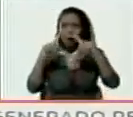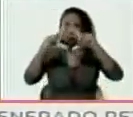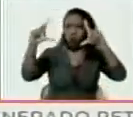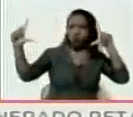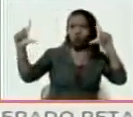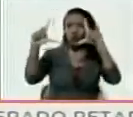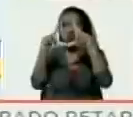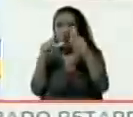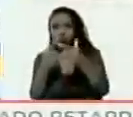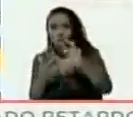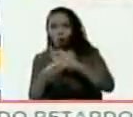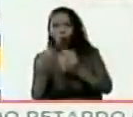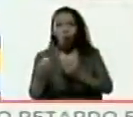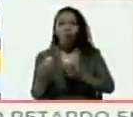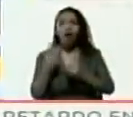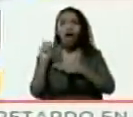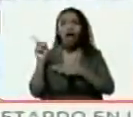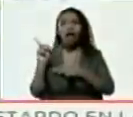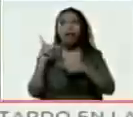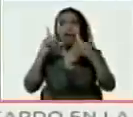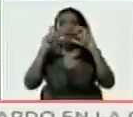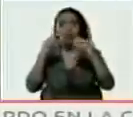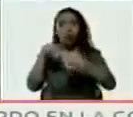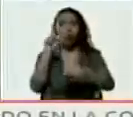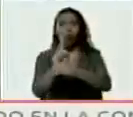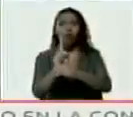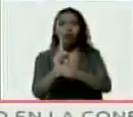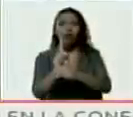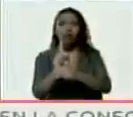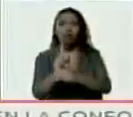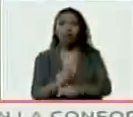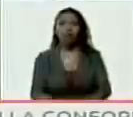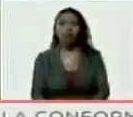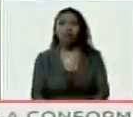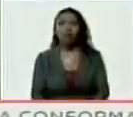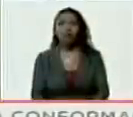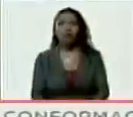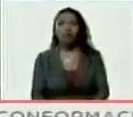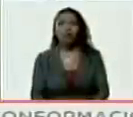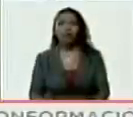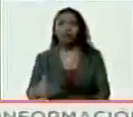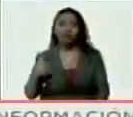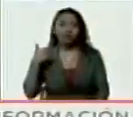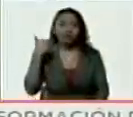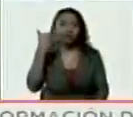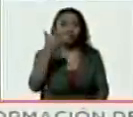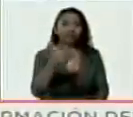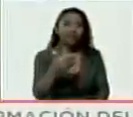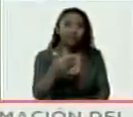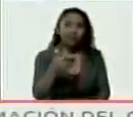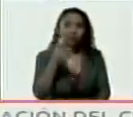Pero solamente aparece esta fotografía. Y luego, Ravel,